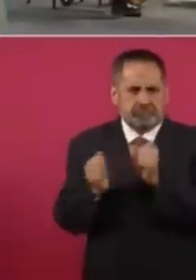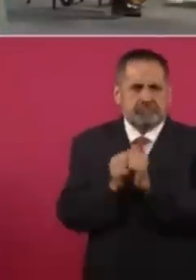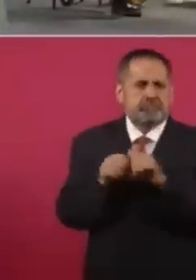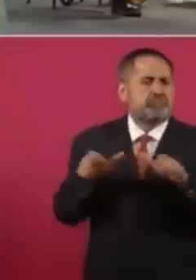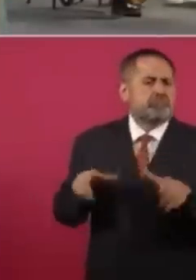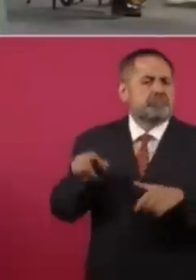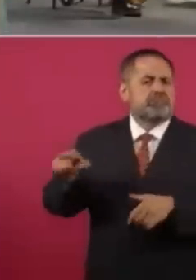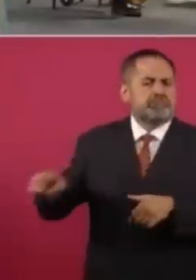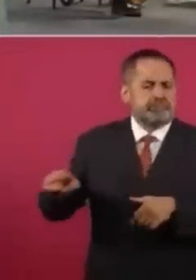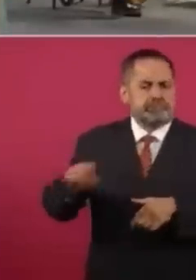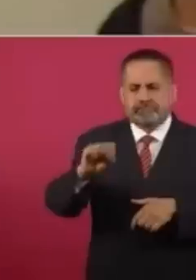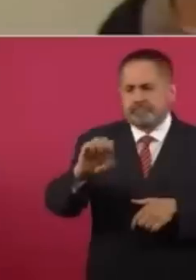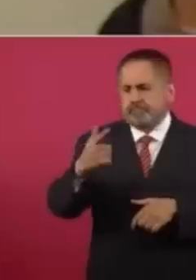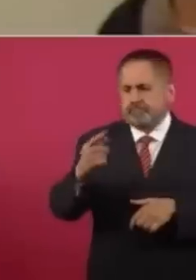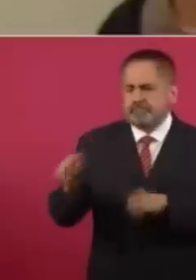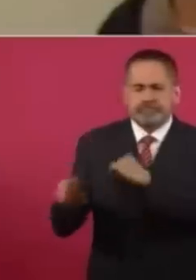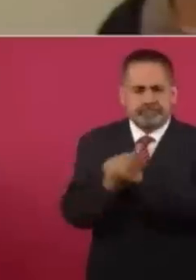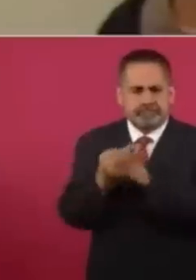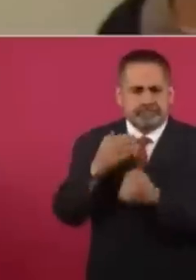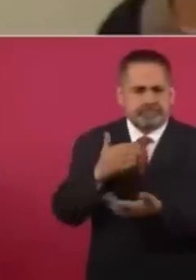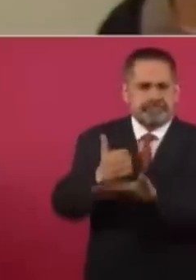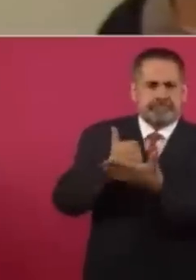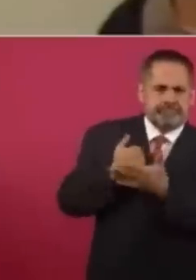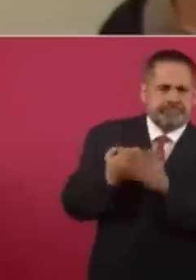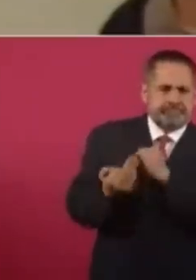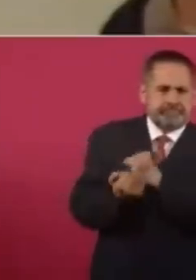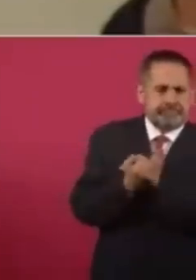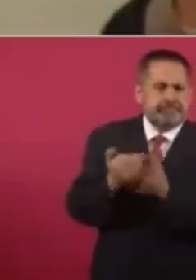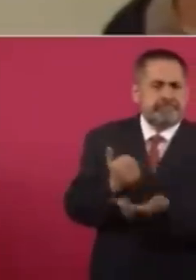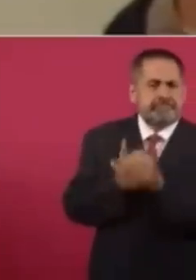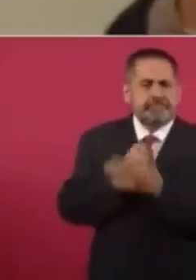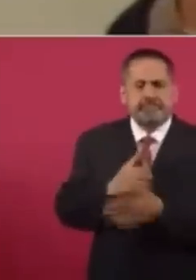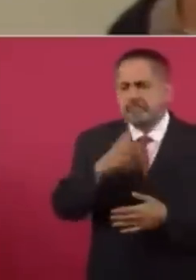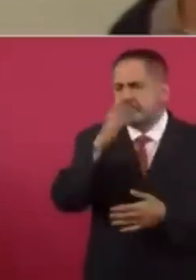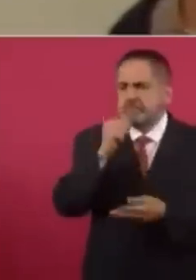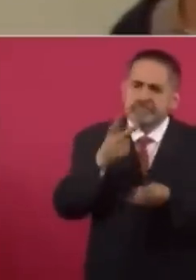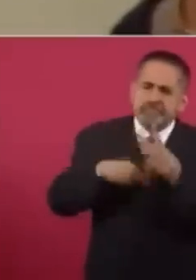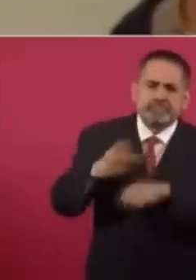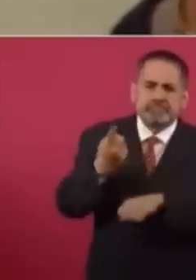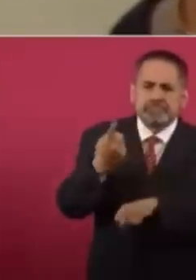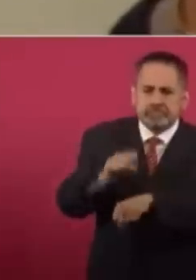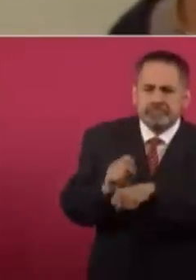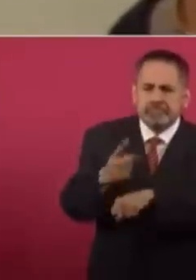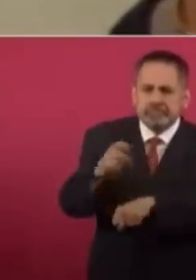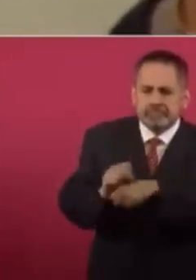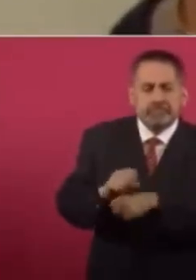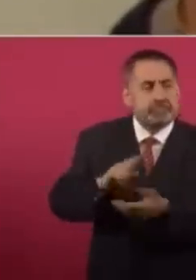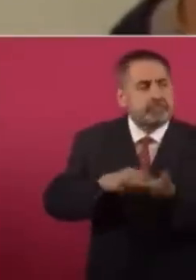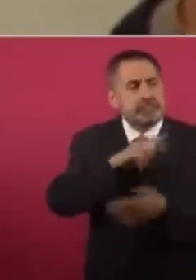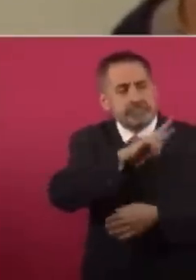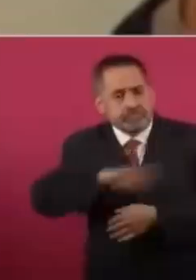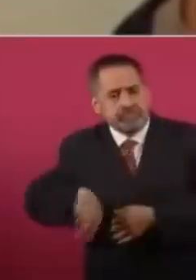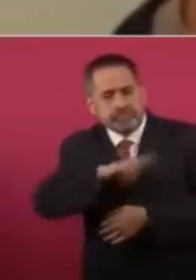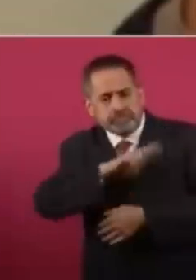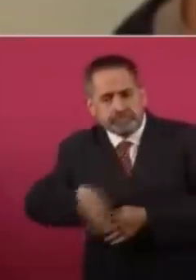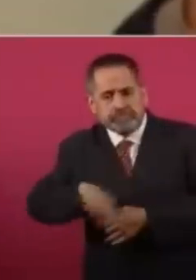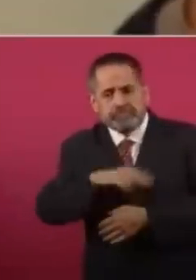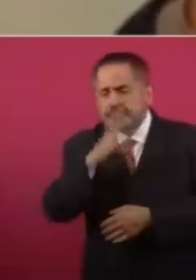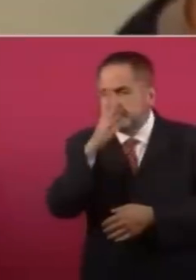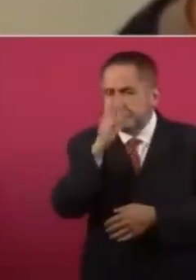mecanismo y a pedirle ayuda, señor, porque yo no puedo estar viniendo cada semana, para mí es muy difícil venir,